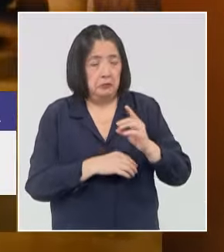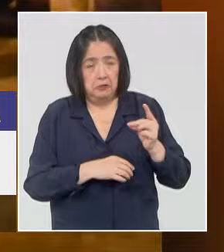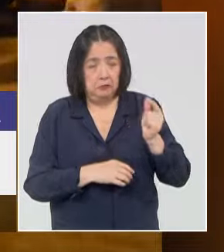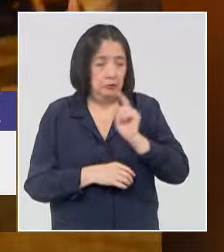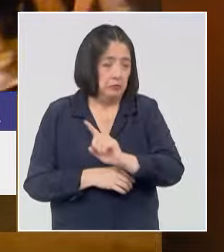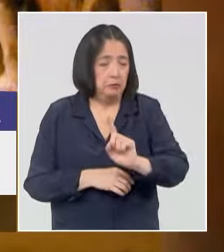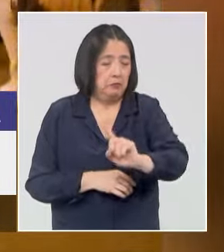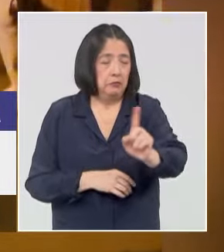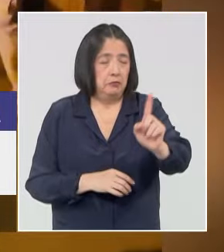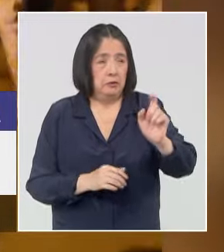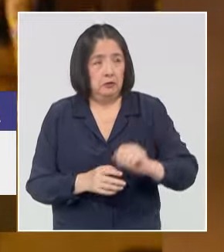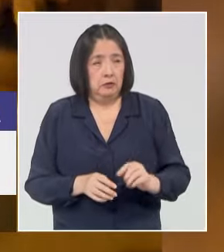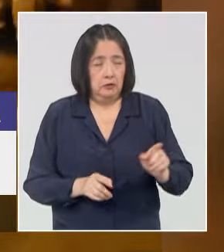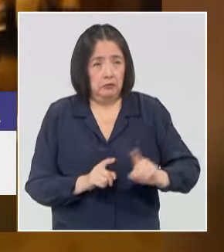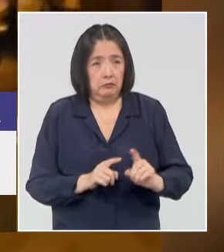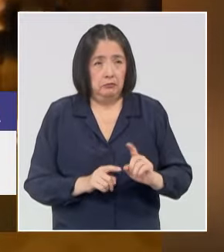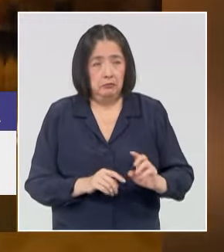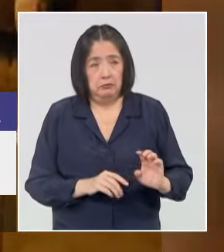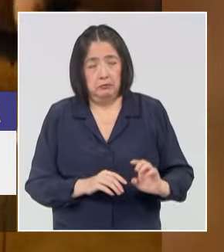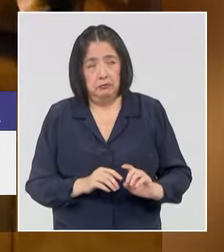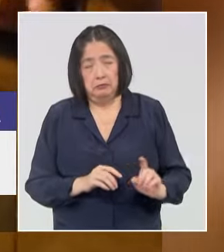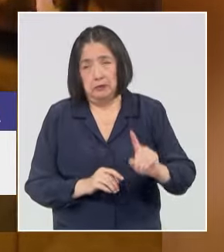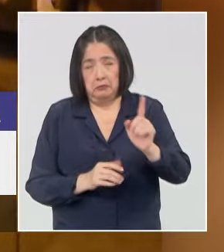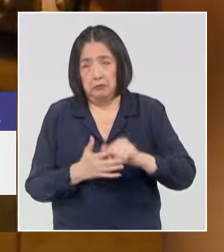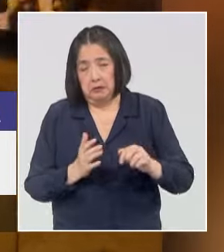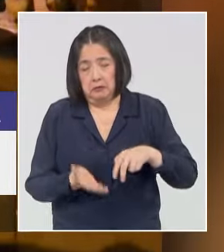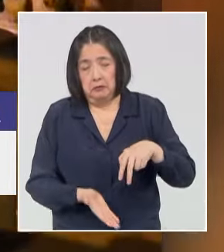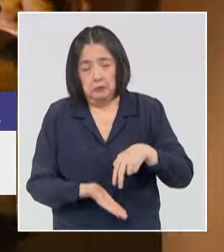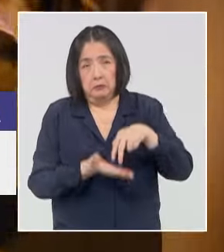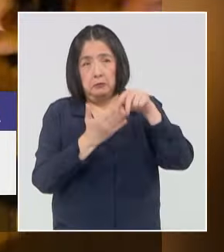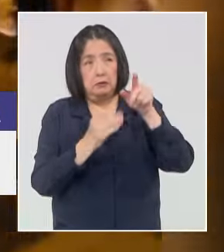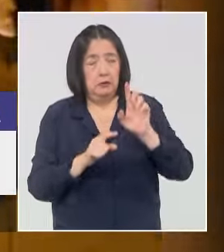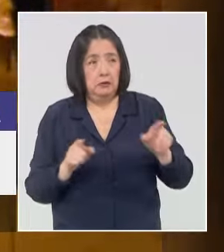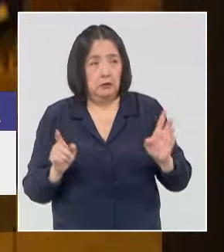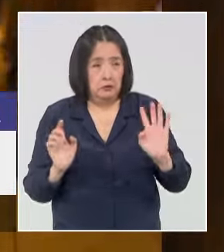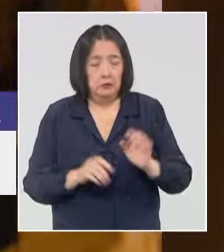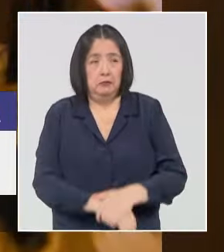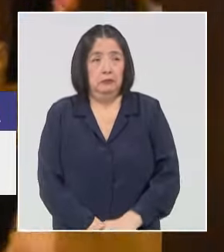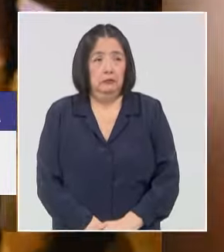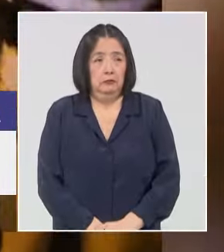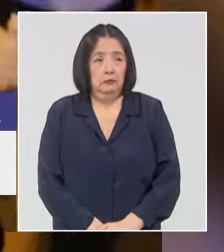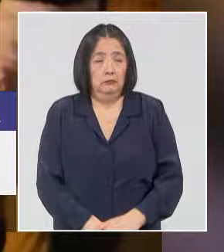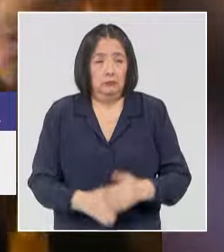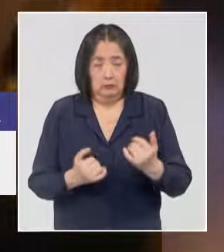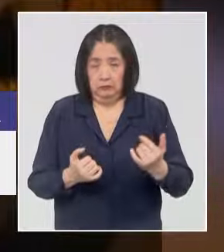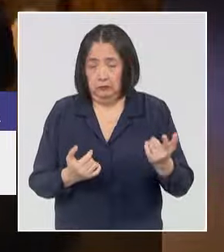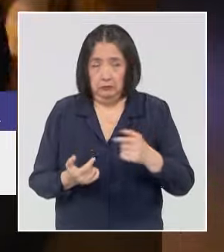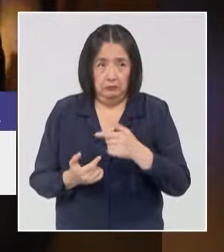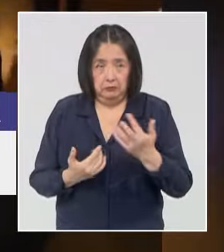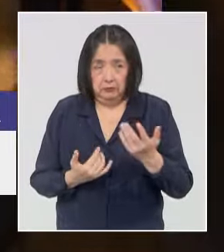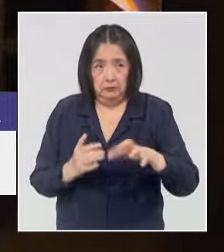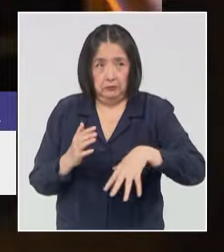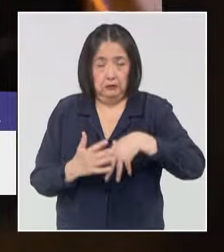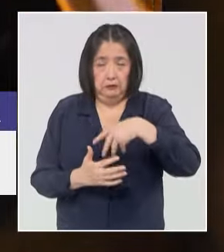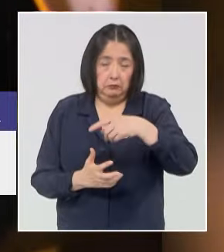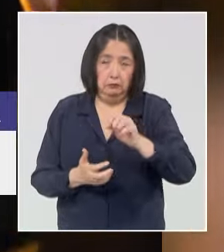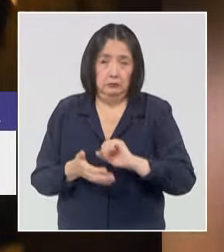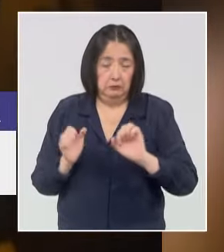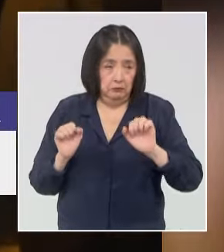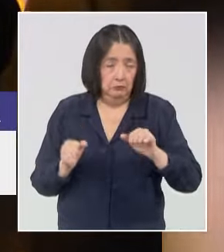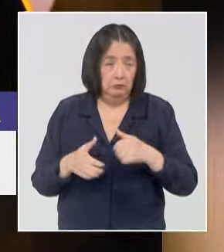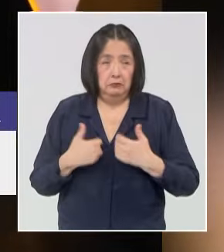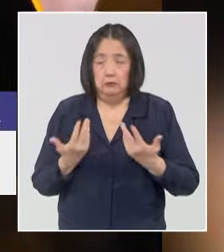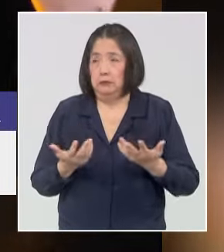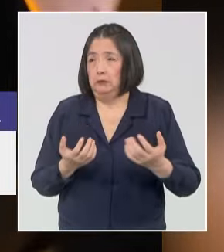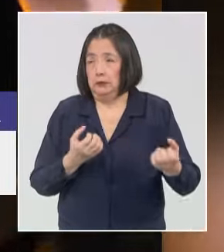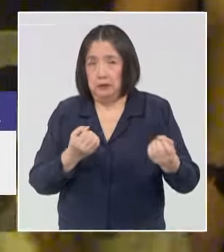le vio subir a uno de los pisos por los ascensores. Y hasta el momento, aquí todos estamos aquí afuera para poder recibir